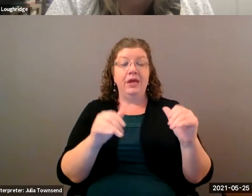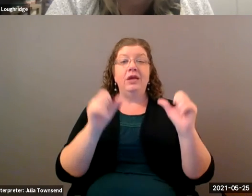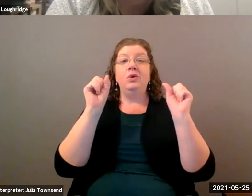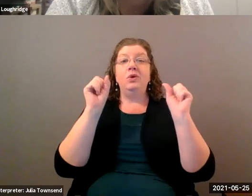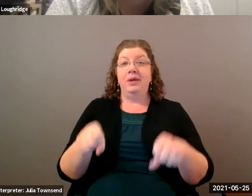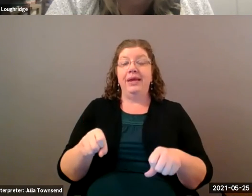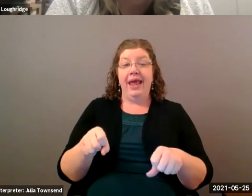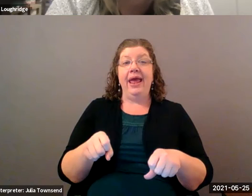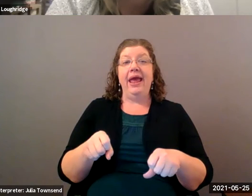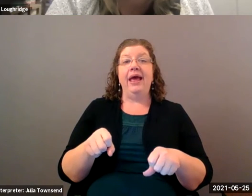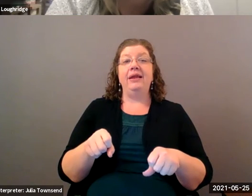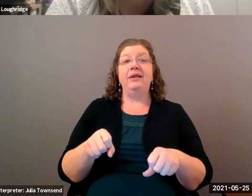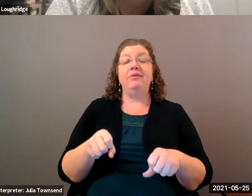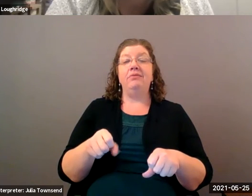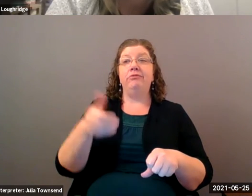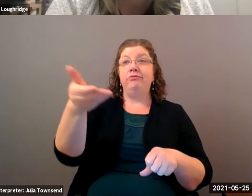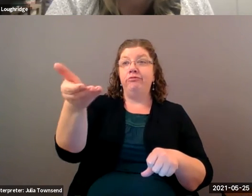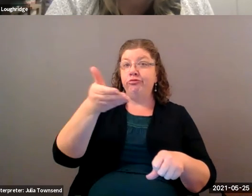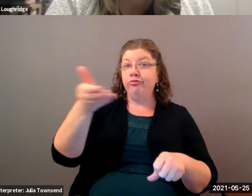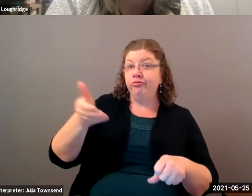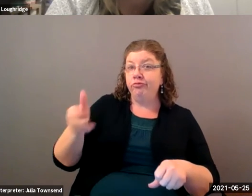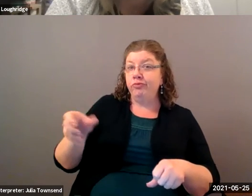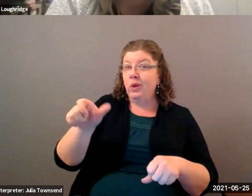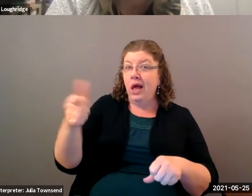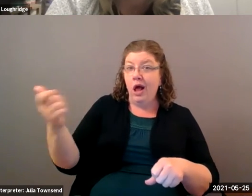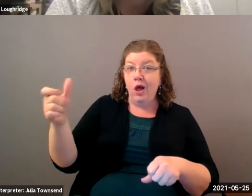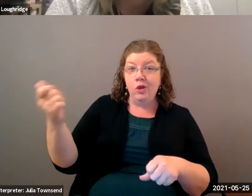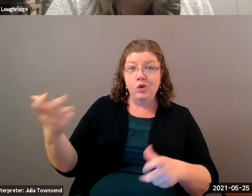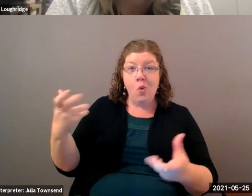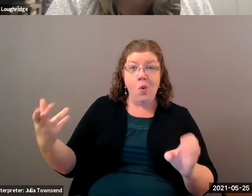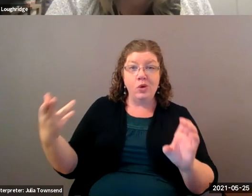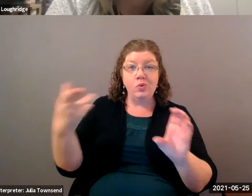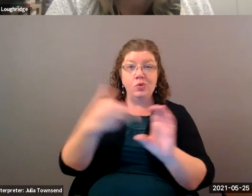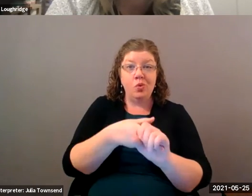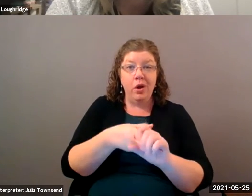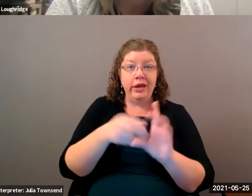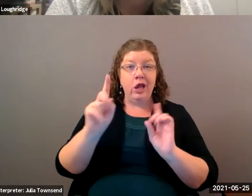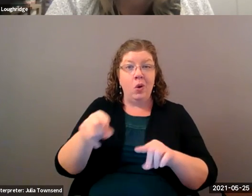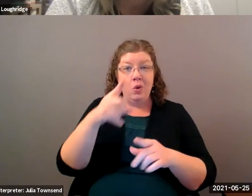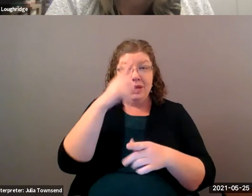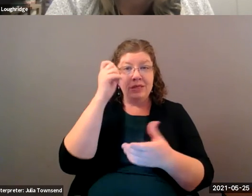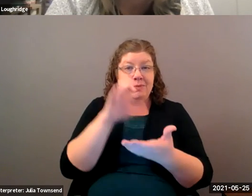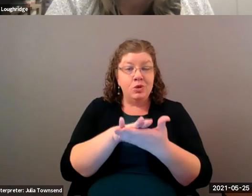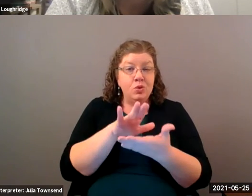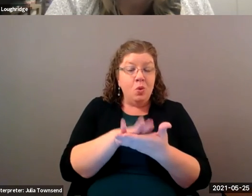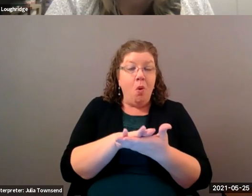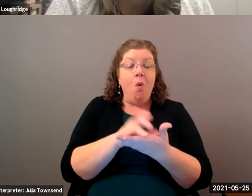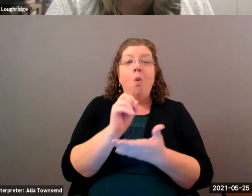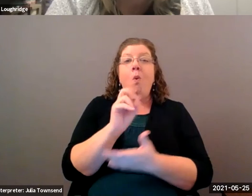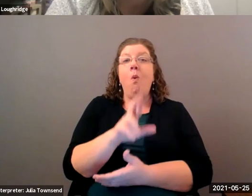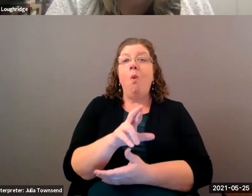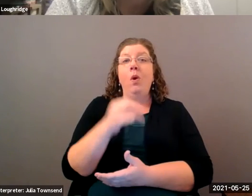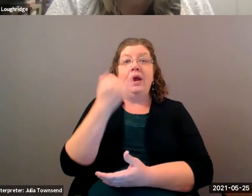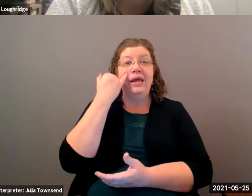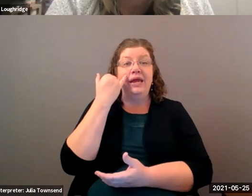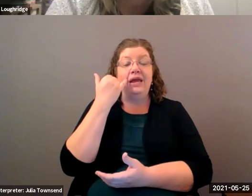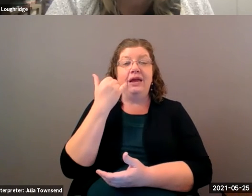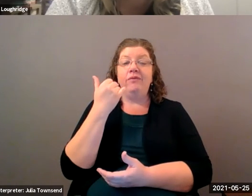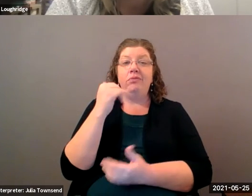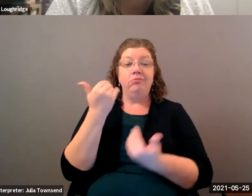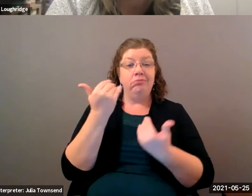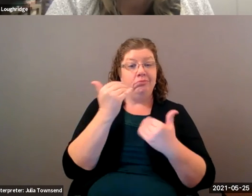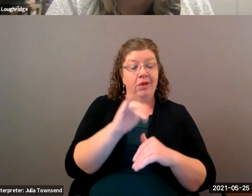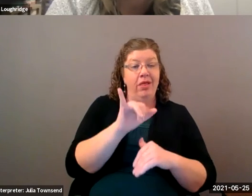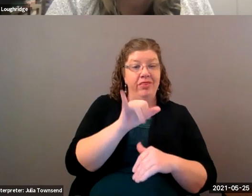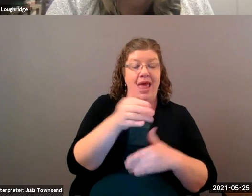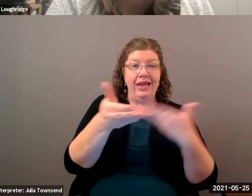hoy. Y espero que puedan aumentar la cantidad de estudiantes que puedan aceptar para que puedan asistir